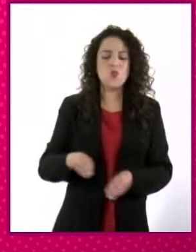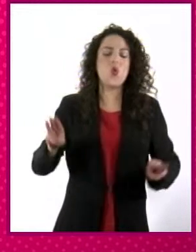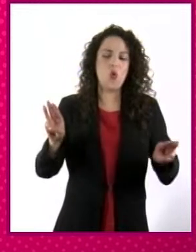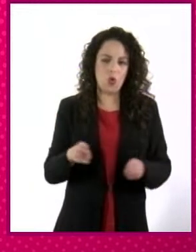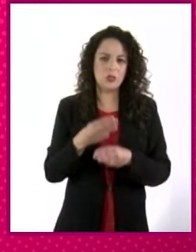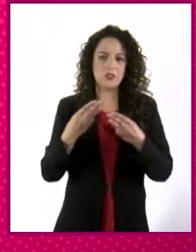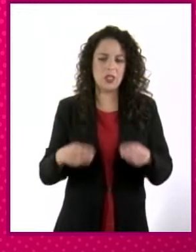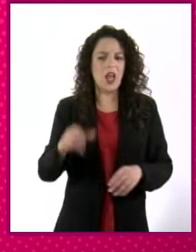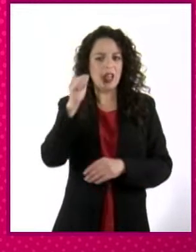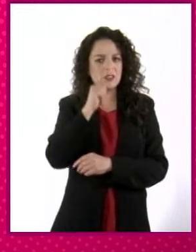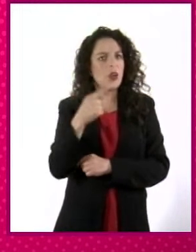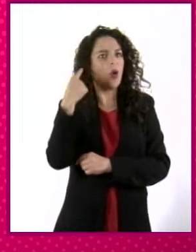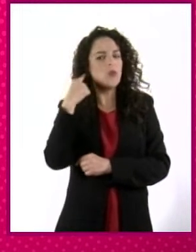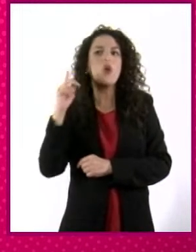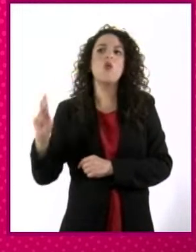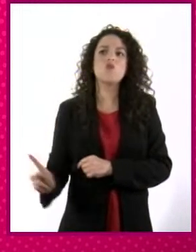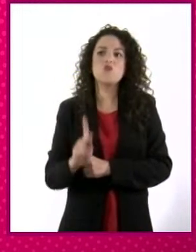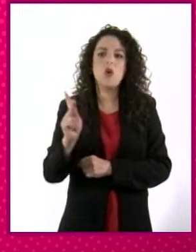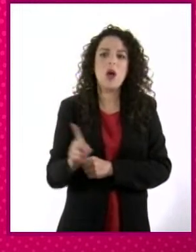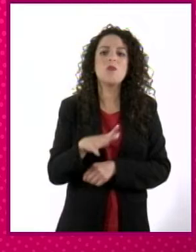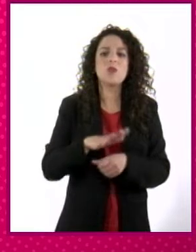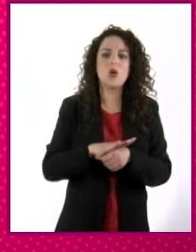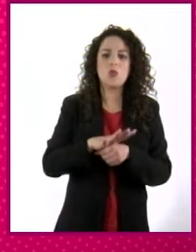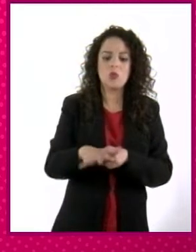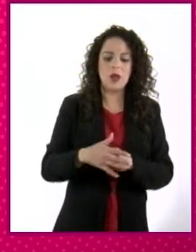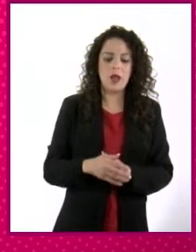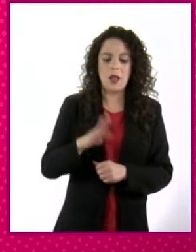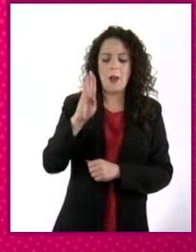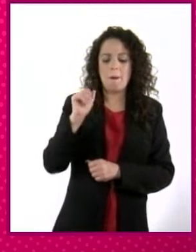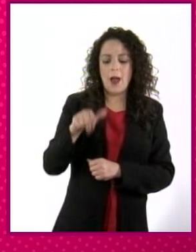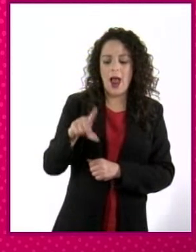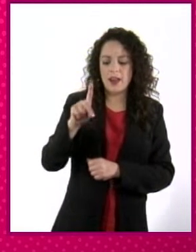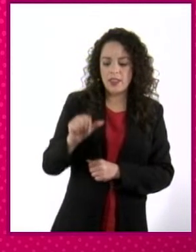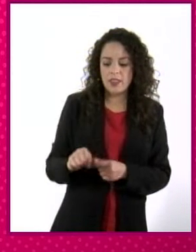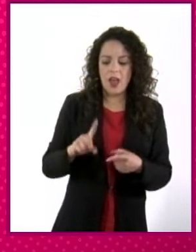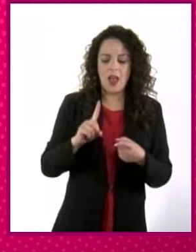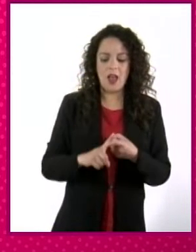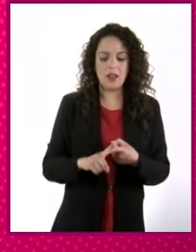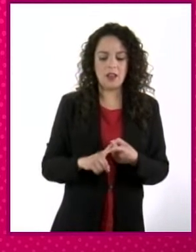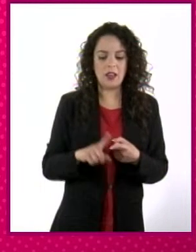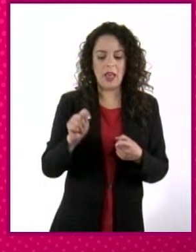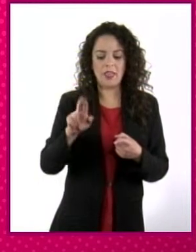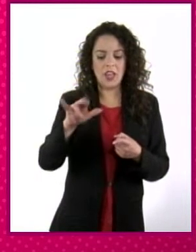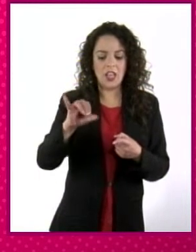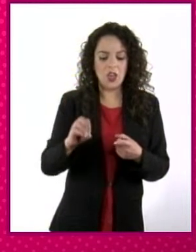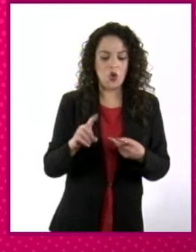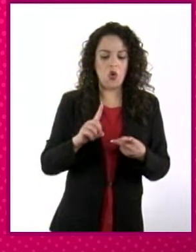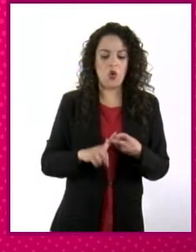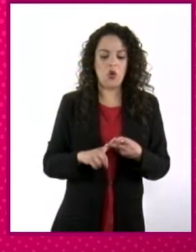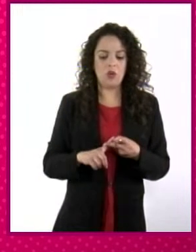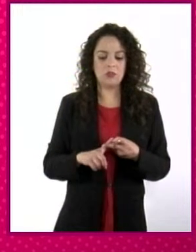generalmente que se escucha en los pueblos es lo que es la banda, los tríos,